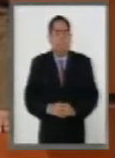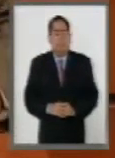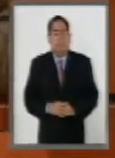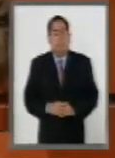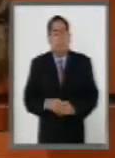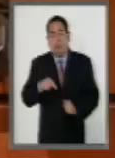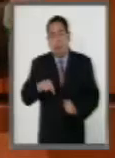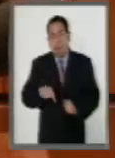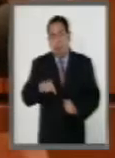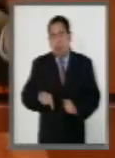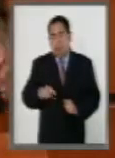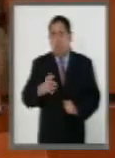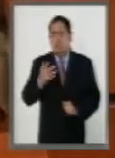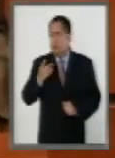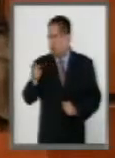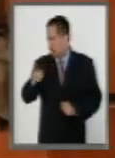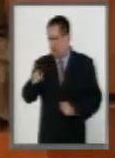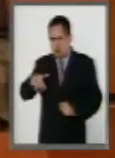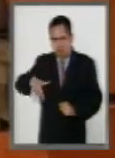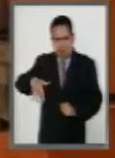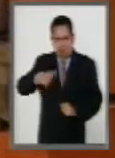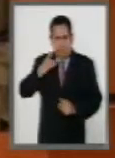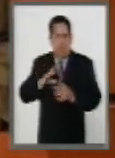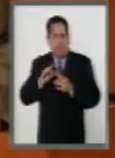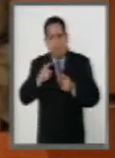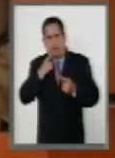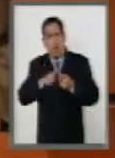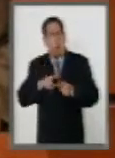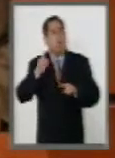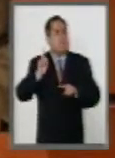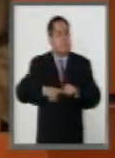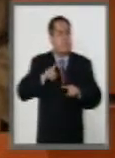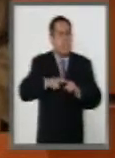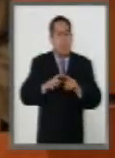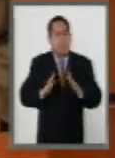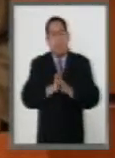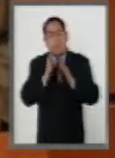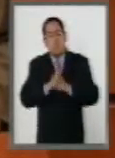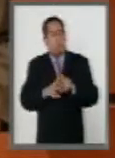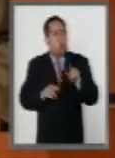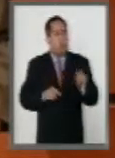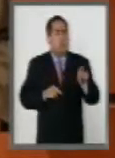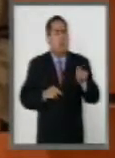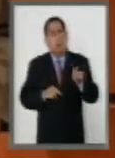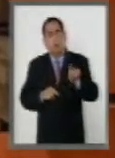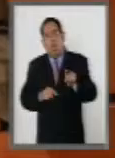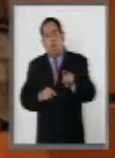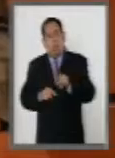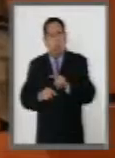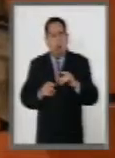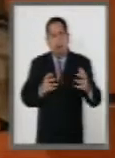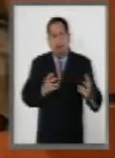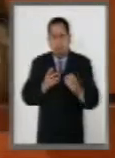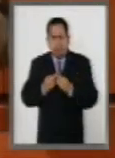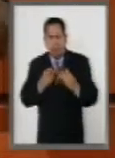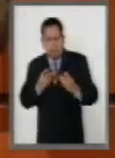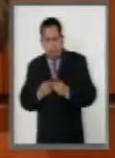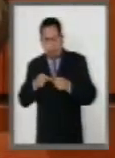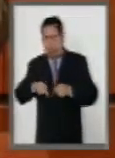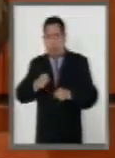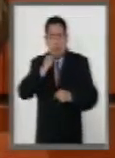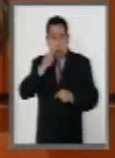Aquí ya más de uno mencionó los personajes que desfilaron en el Senado